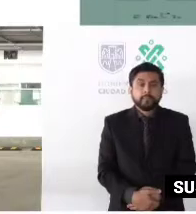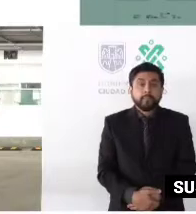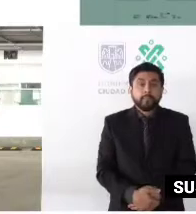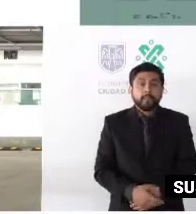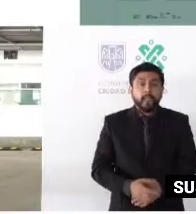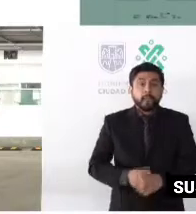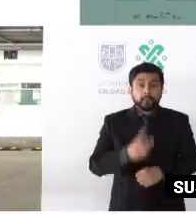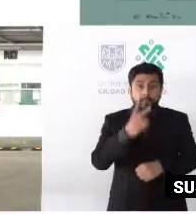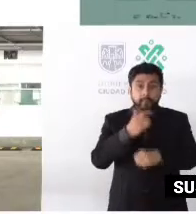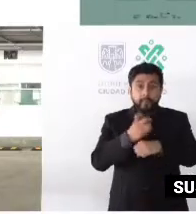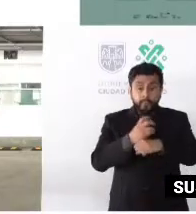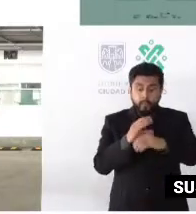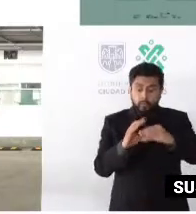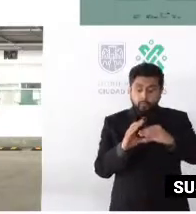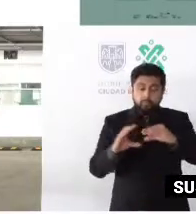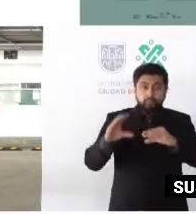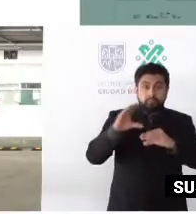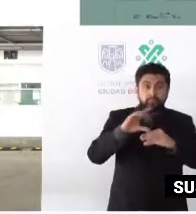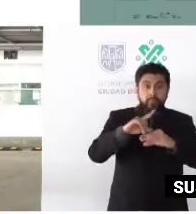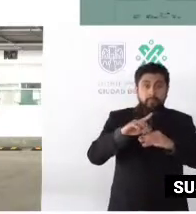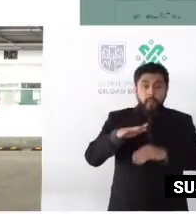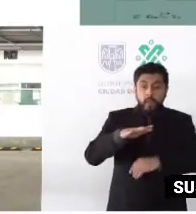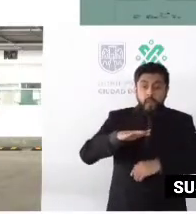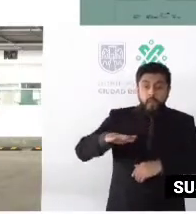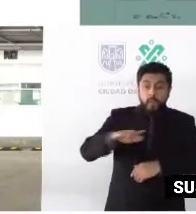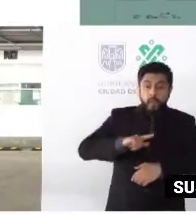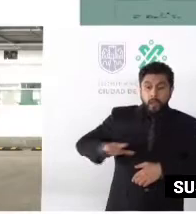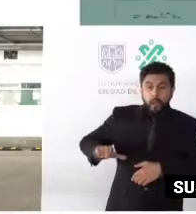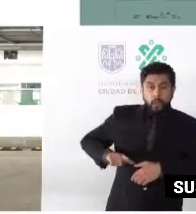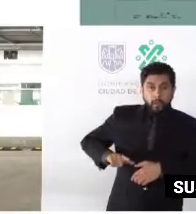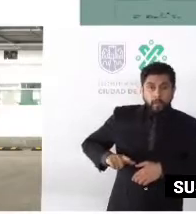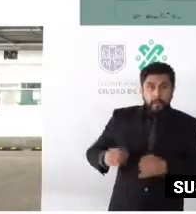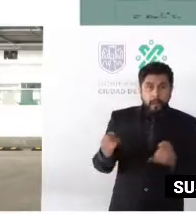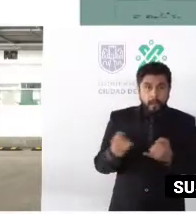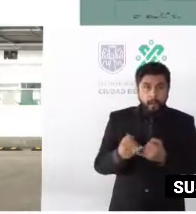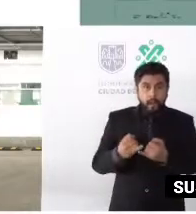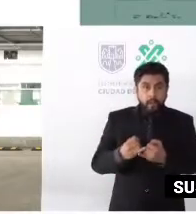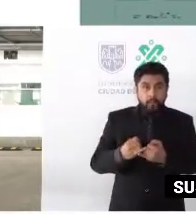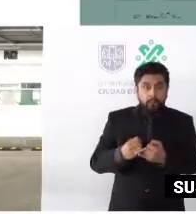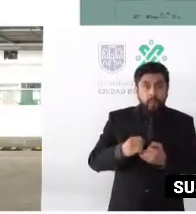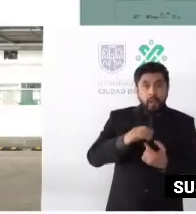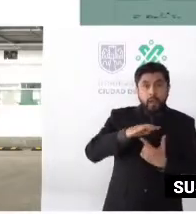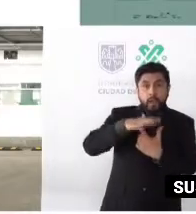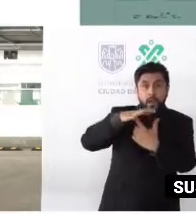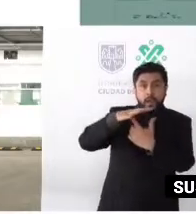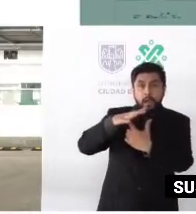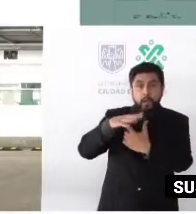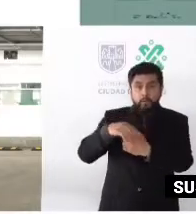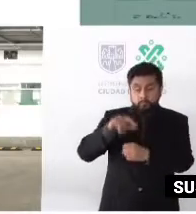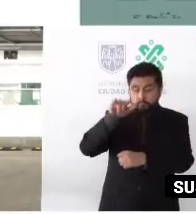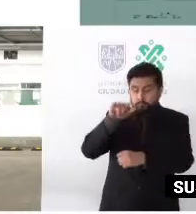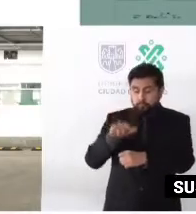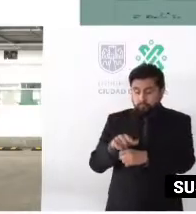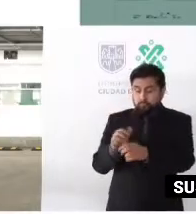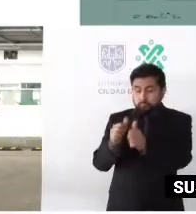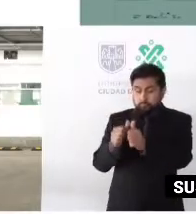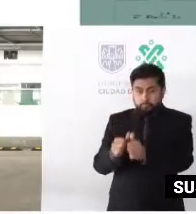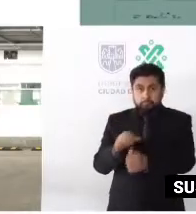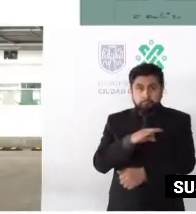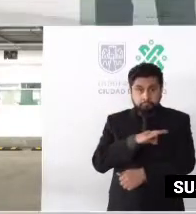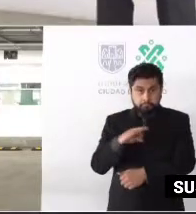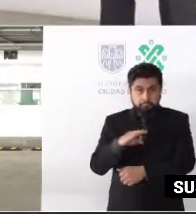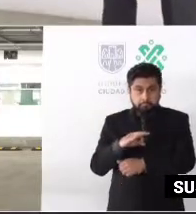nivel encontramos con el área de gobierno y un helipuerto para atender urgencias. Esa es la construcción,